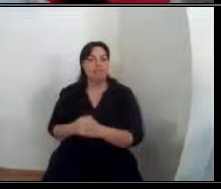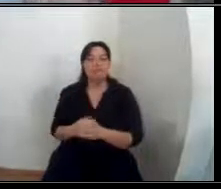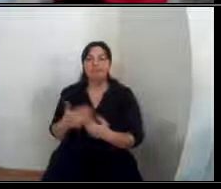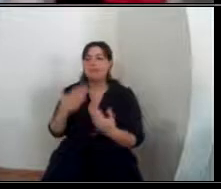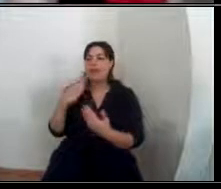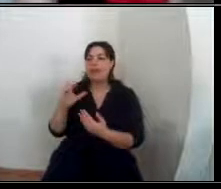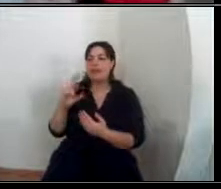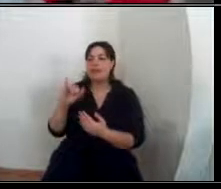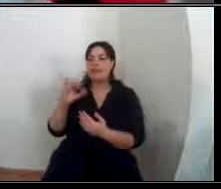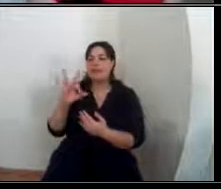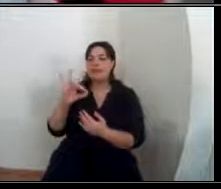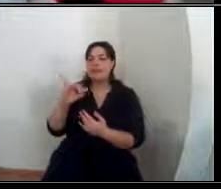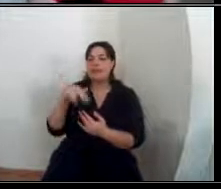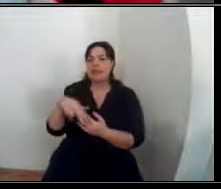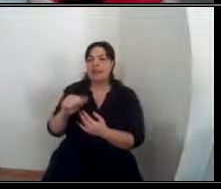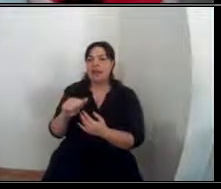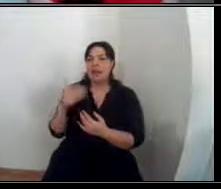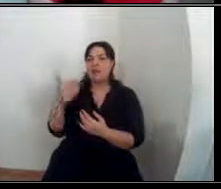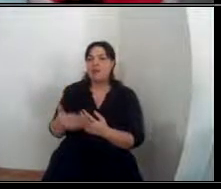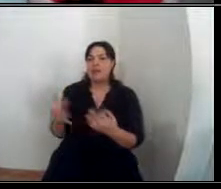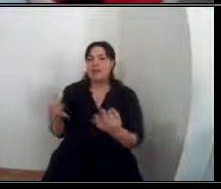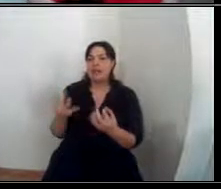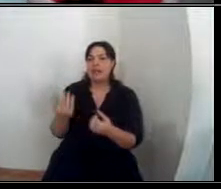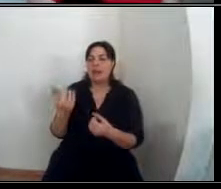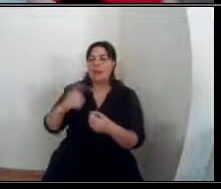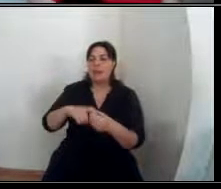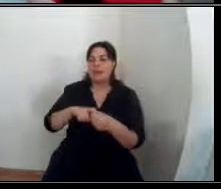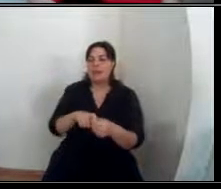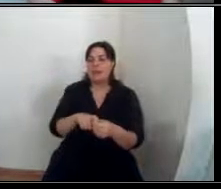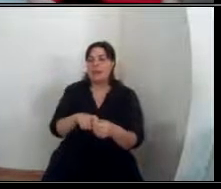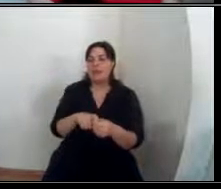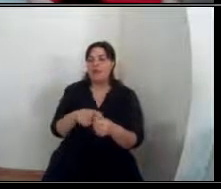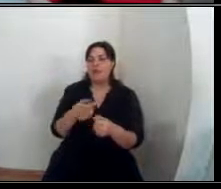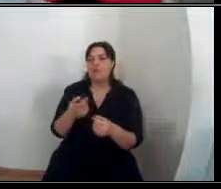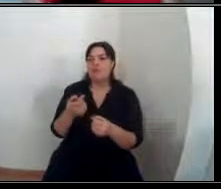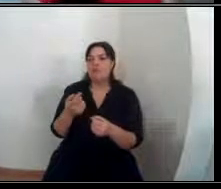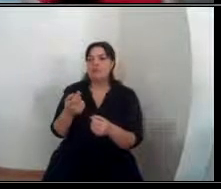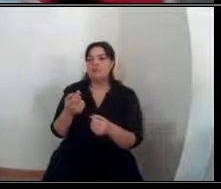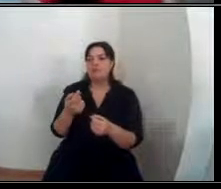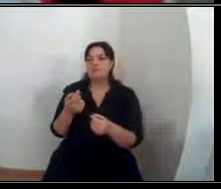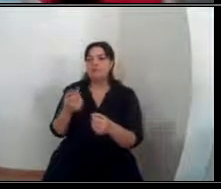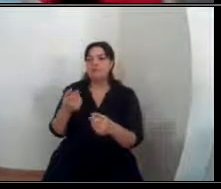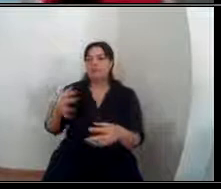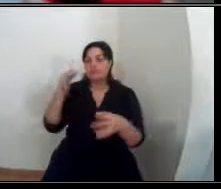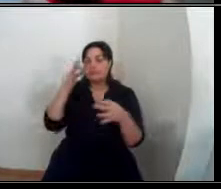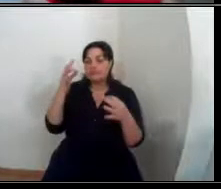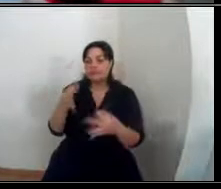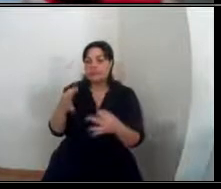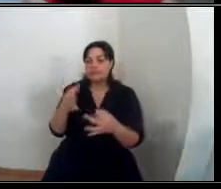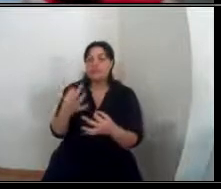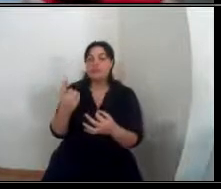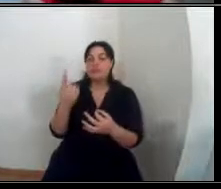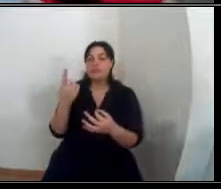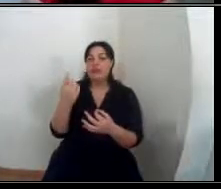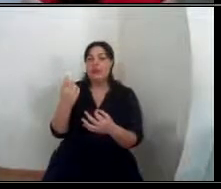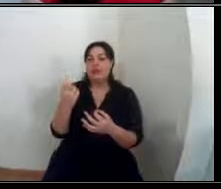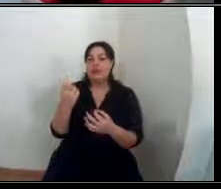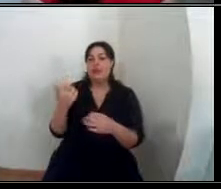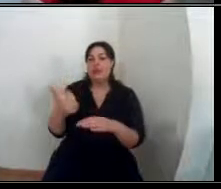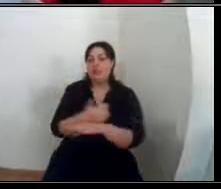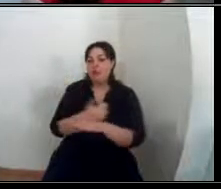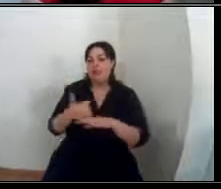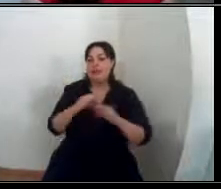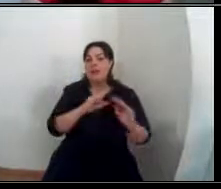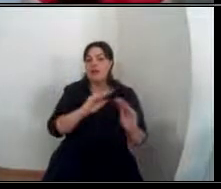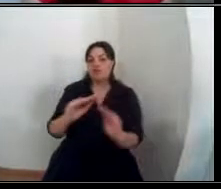Importante la participación de abajo arriba, es decir, realmente para ajustarse a las necesidades de la ciudadanía,